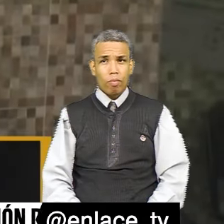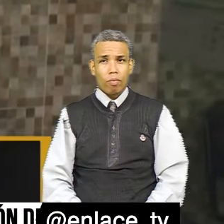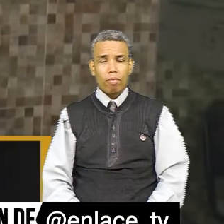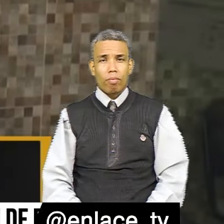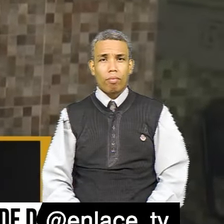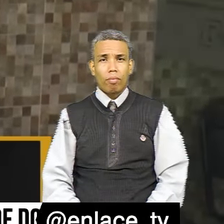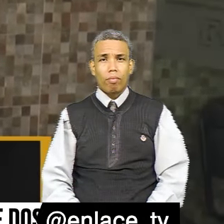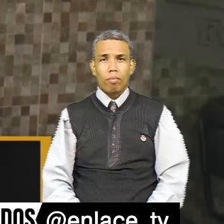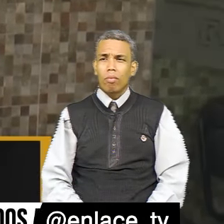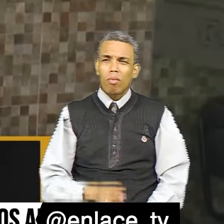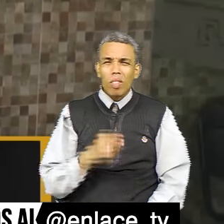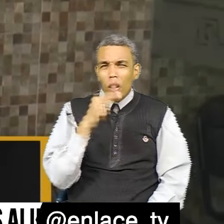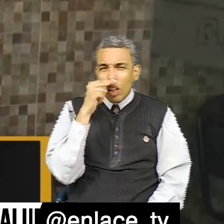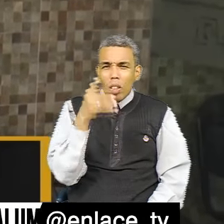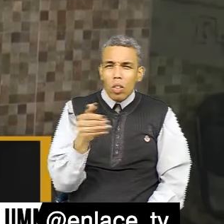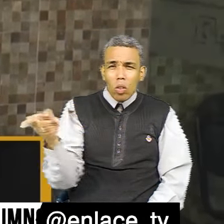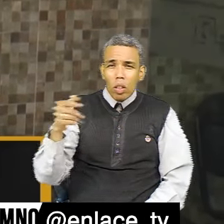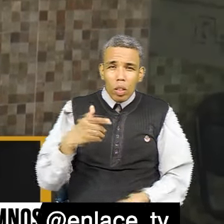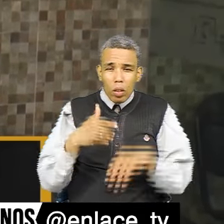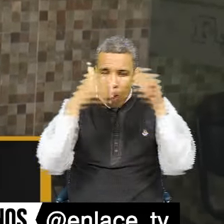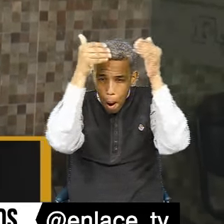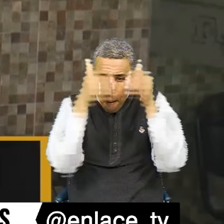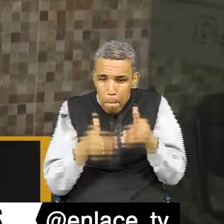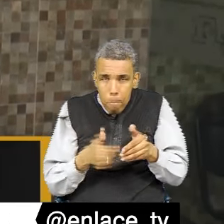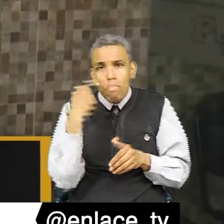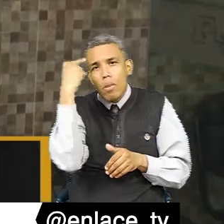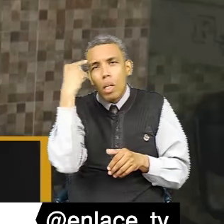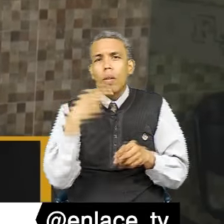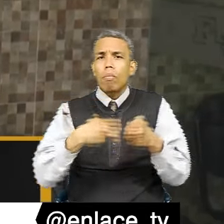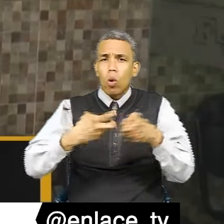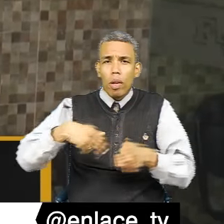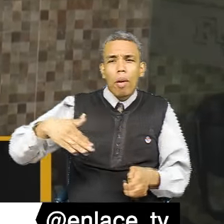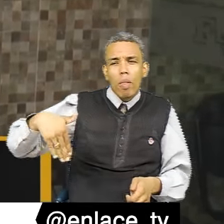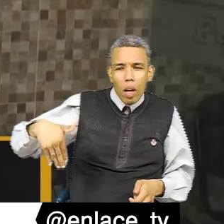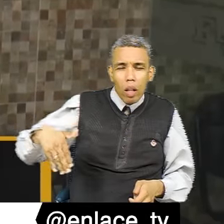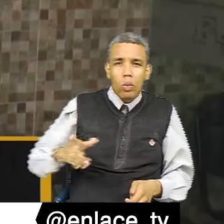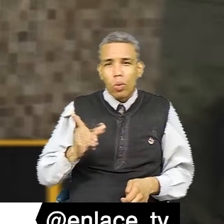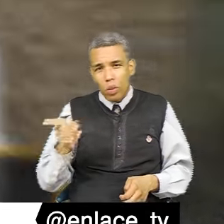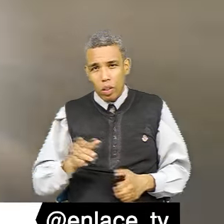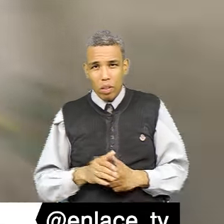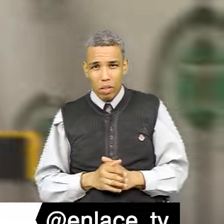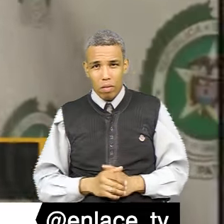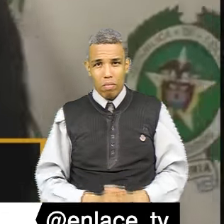Un niño que tiene una discapacidad cognitiva, él es un niño que asistía a Andy.